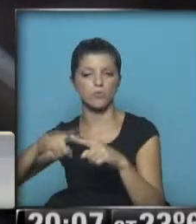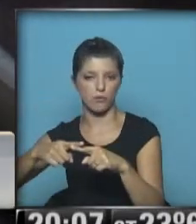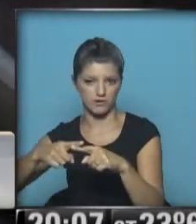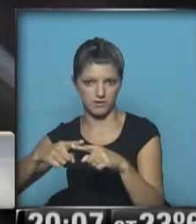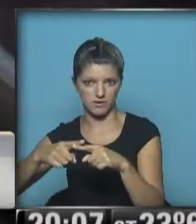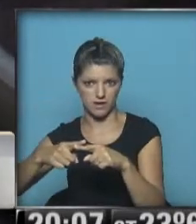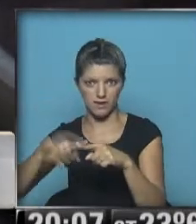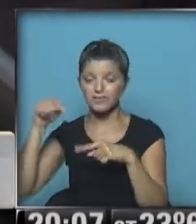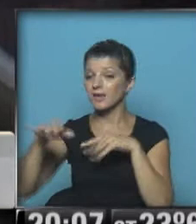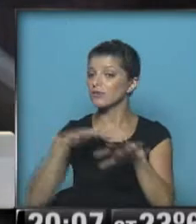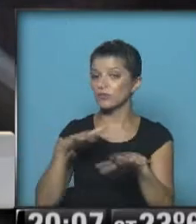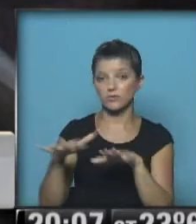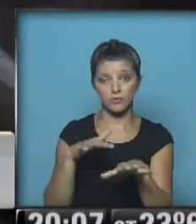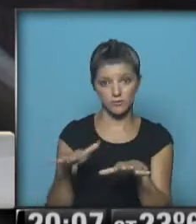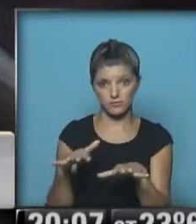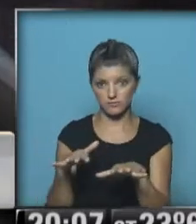un hecho que